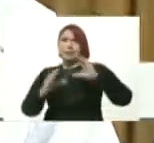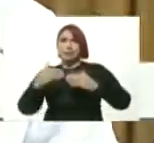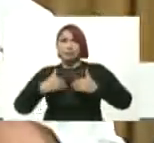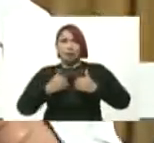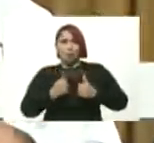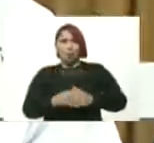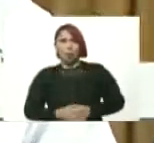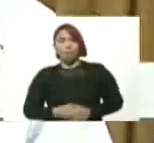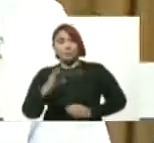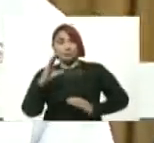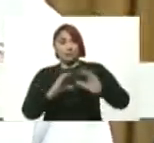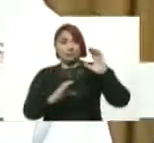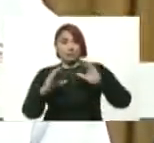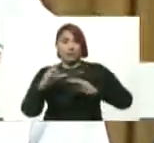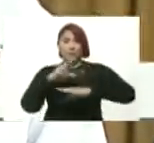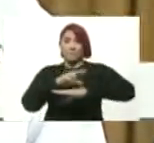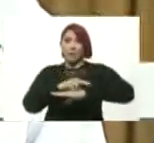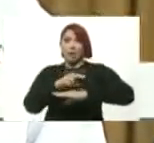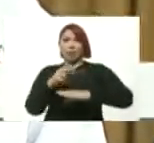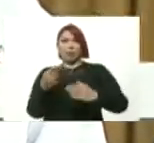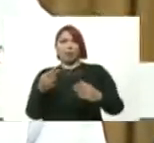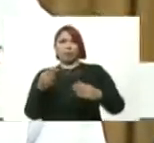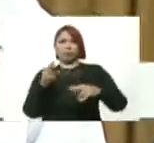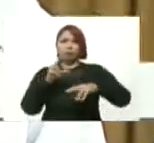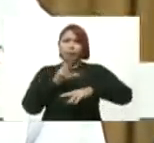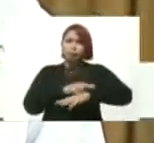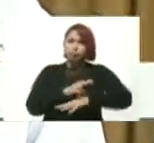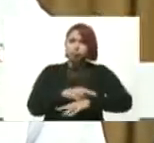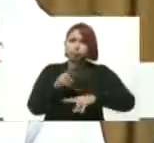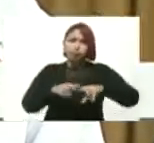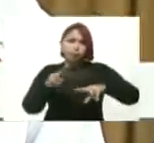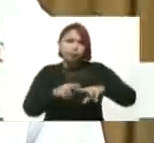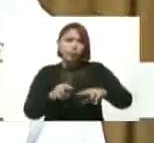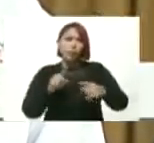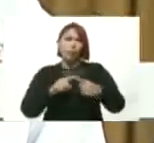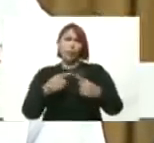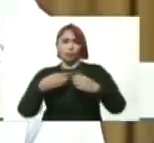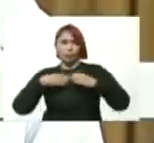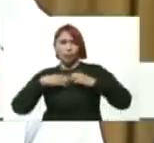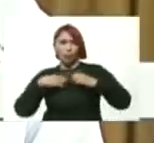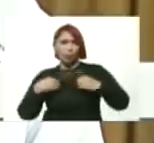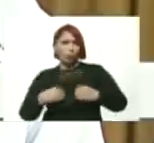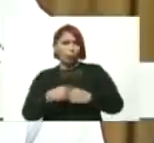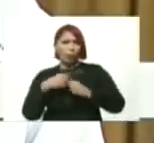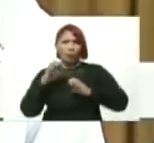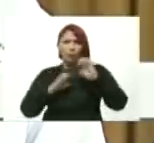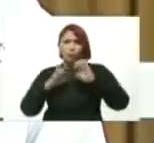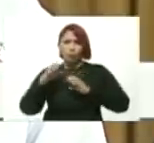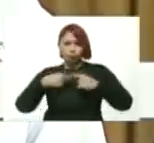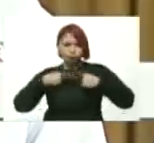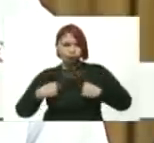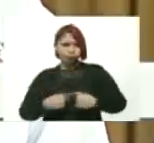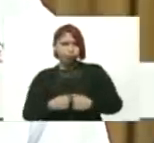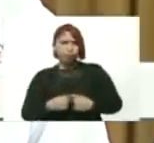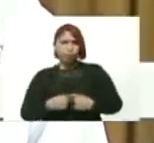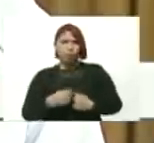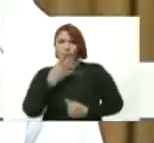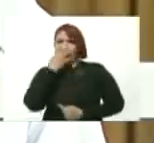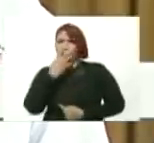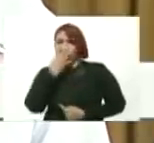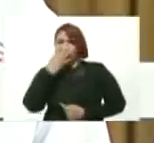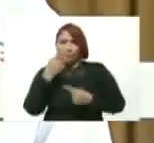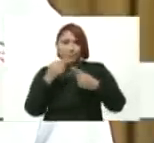ciencias médicas pediatras cardiólogos neumonólogos etcétera etcétera